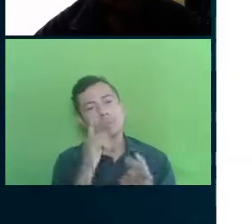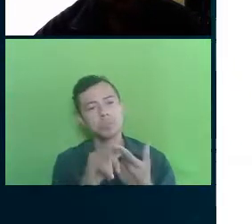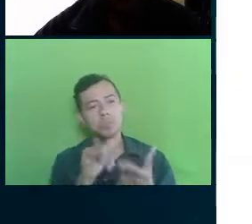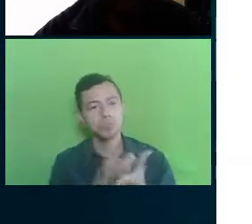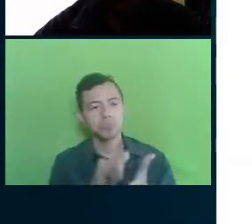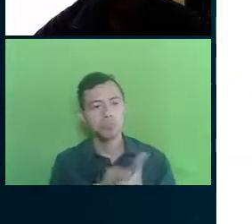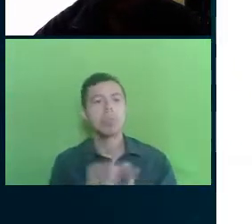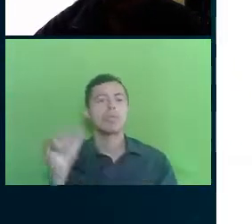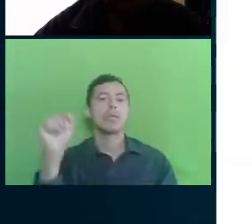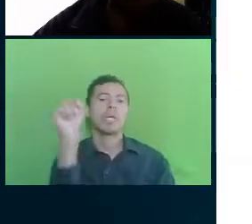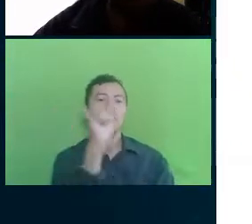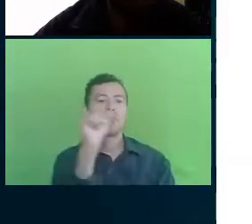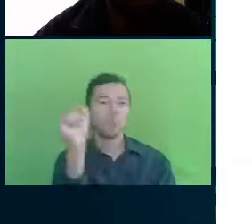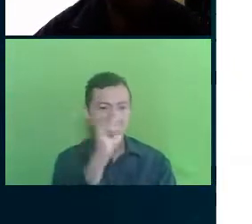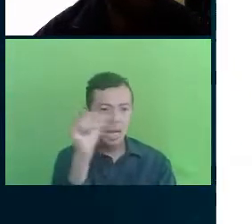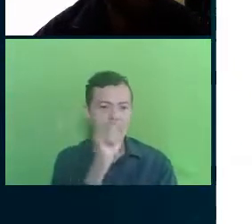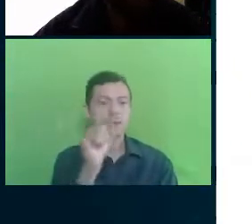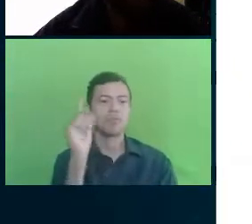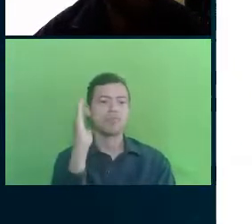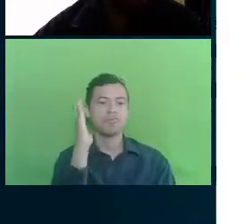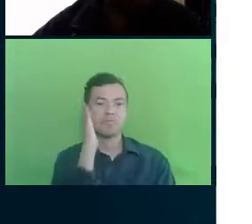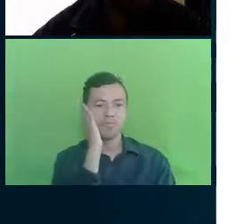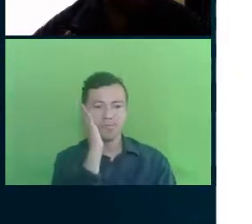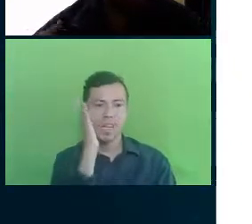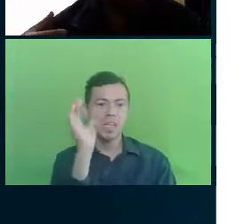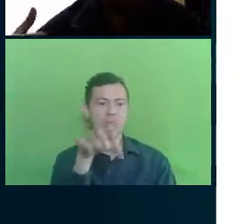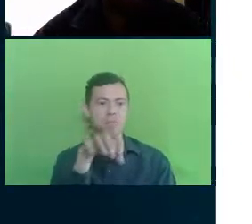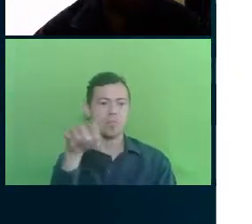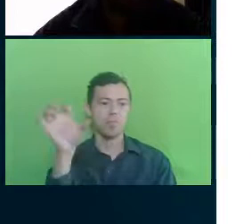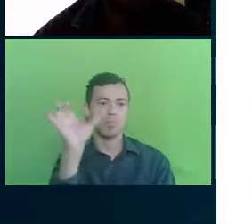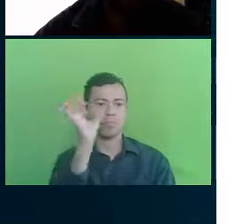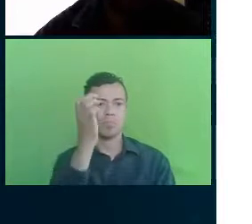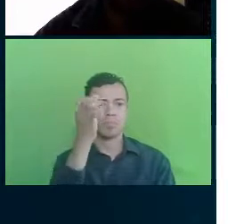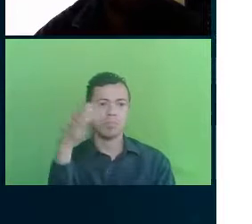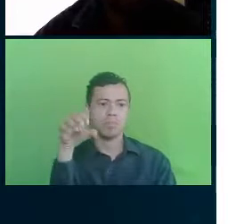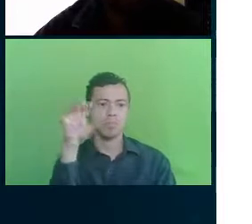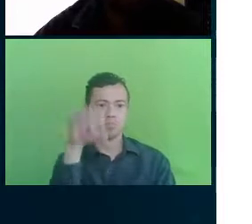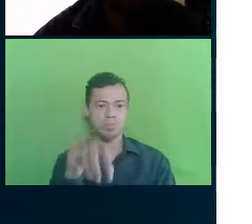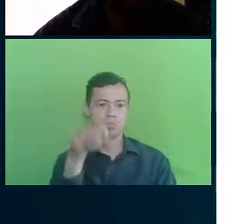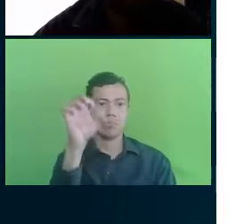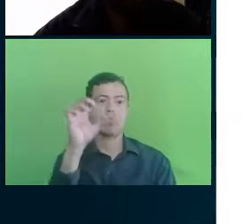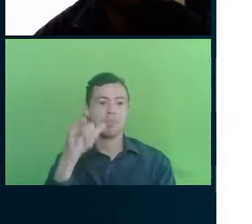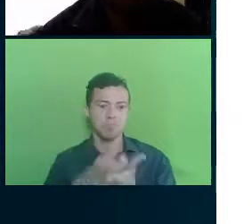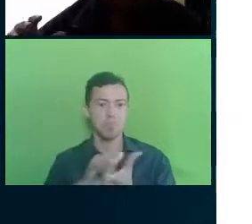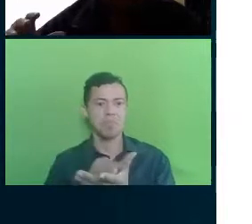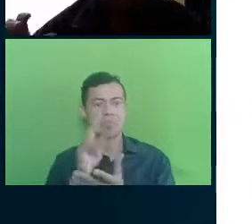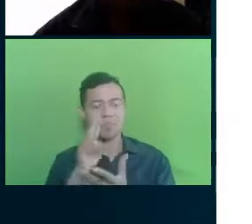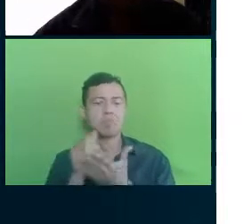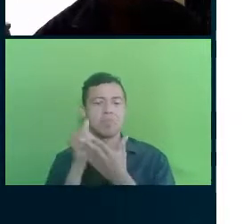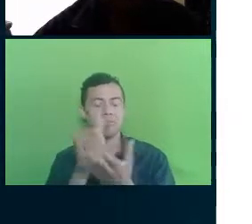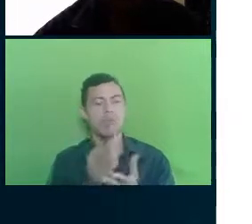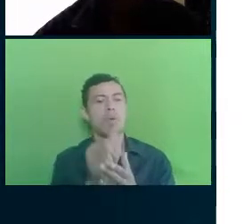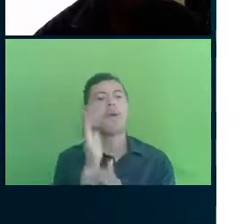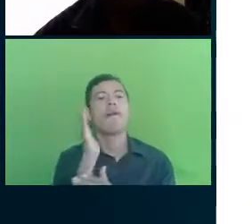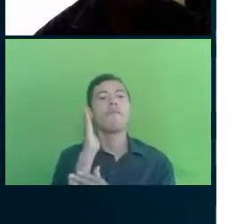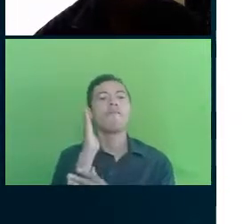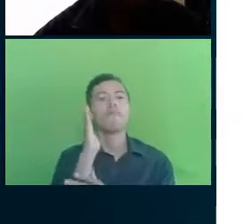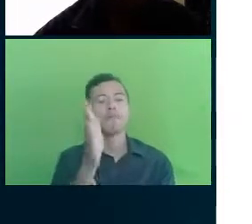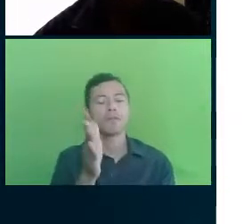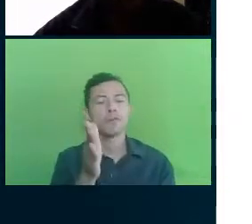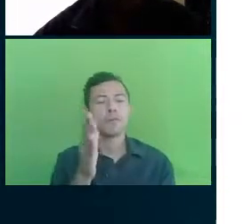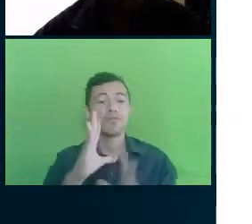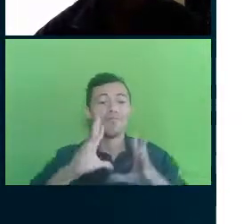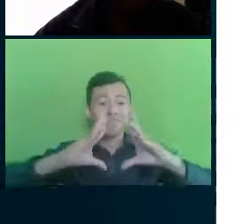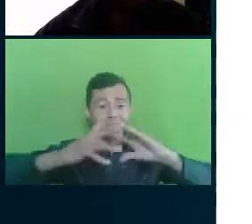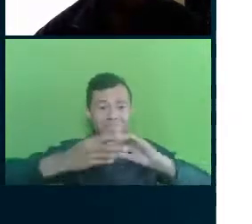los automóviles o inclusive en los brazos robóticos. Y esto es definitivamente el futuro, donde vemos que los algoritmos